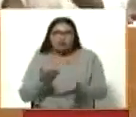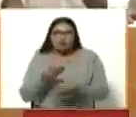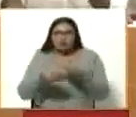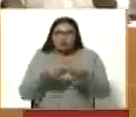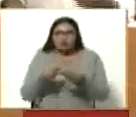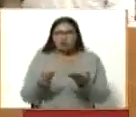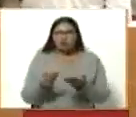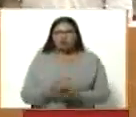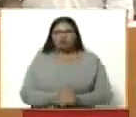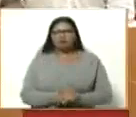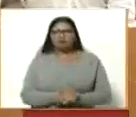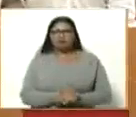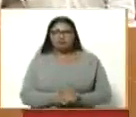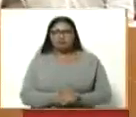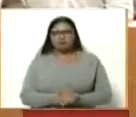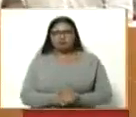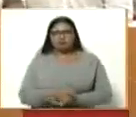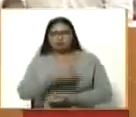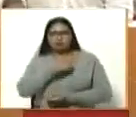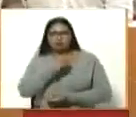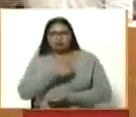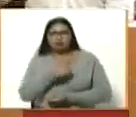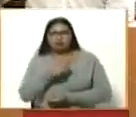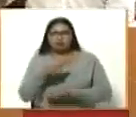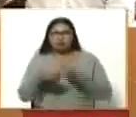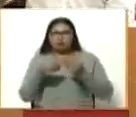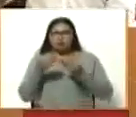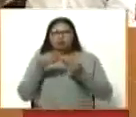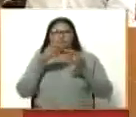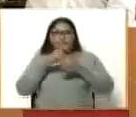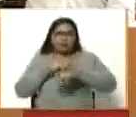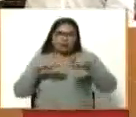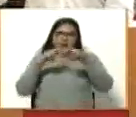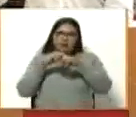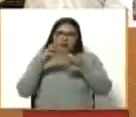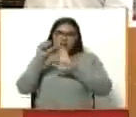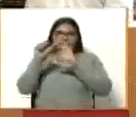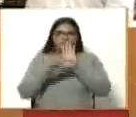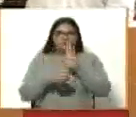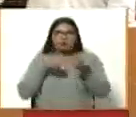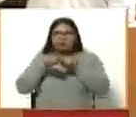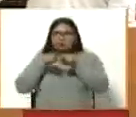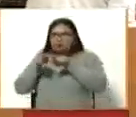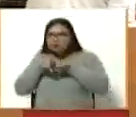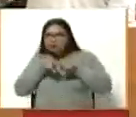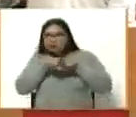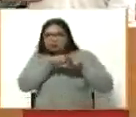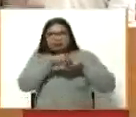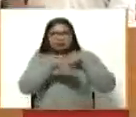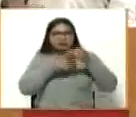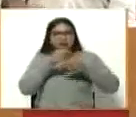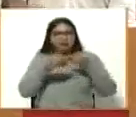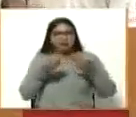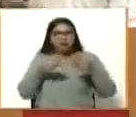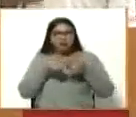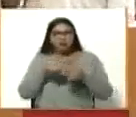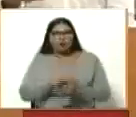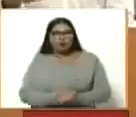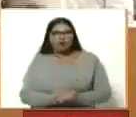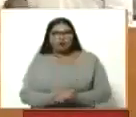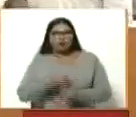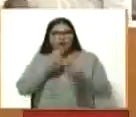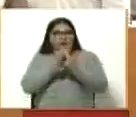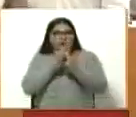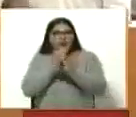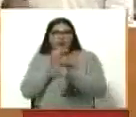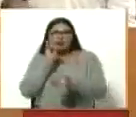los cargos, entiendo. Sí, Suiza abrió una investigación producto de todo un chisme que se montó a través de una página web que hay que